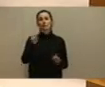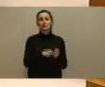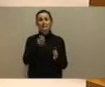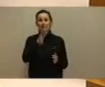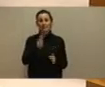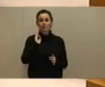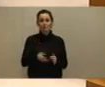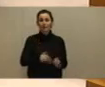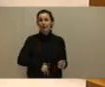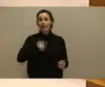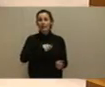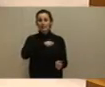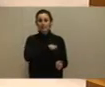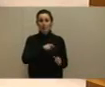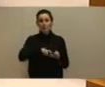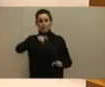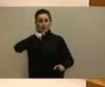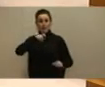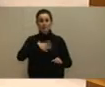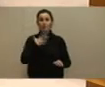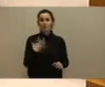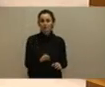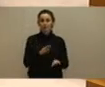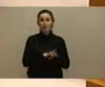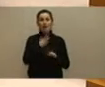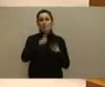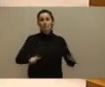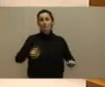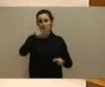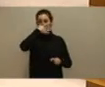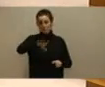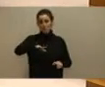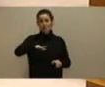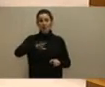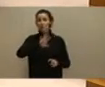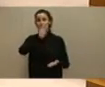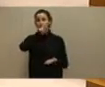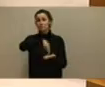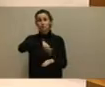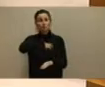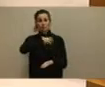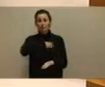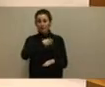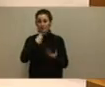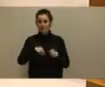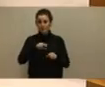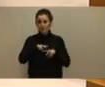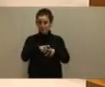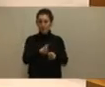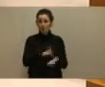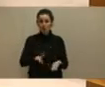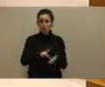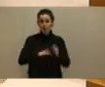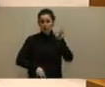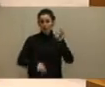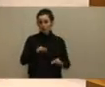del Estado, que excluye expresamente la posibilidad de que los denunciantes de personarse en las diligencias de investigación de la Fiscalía y el Principado